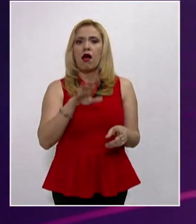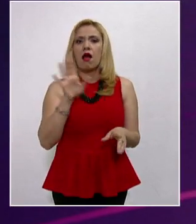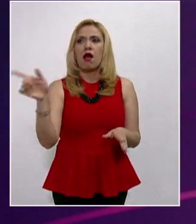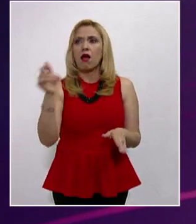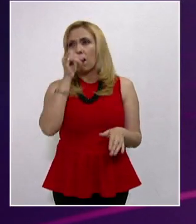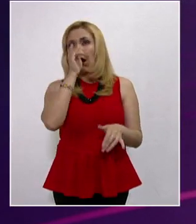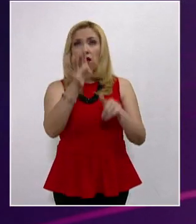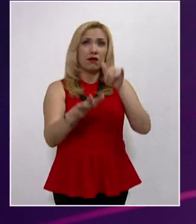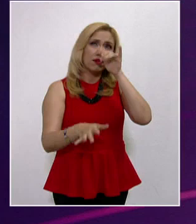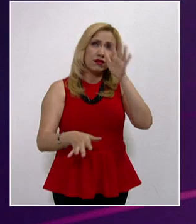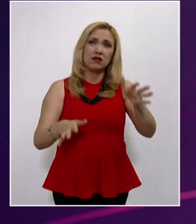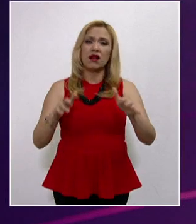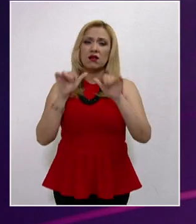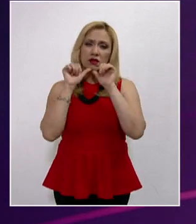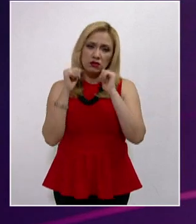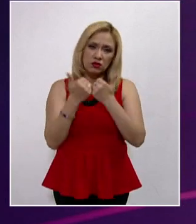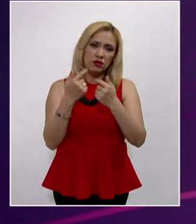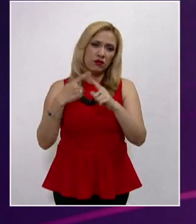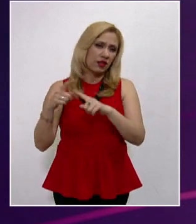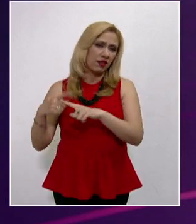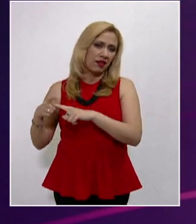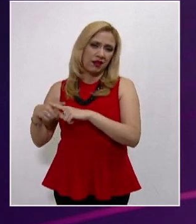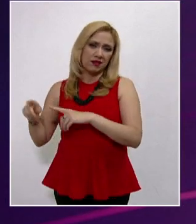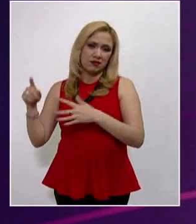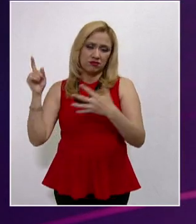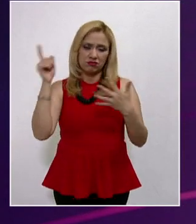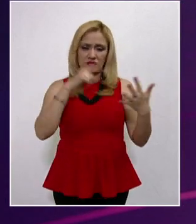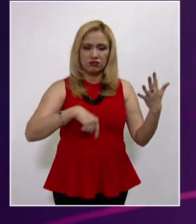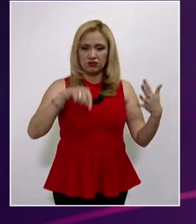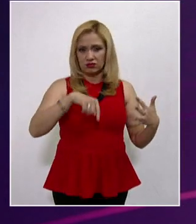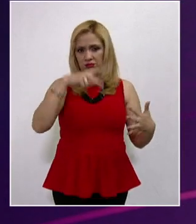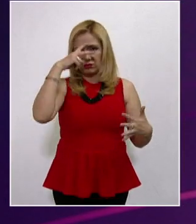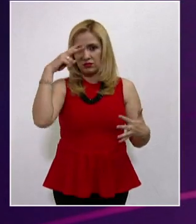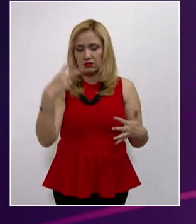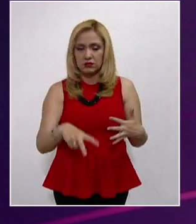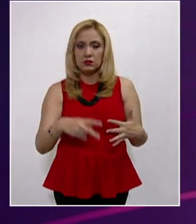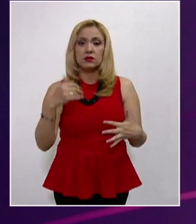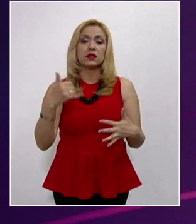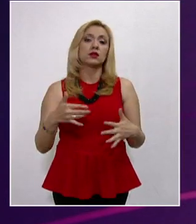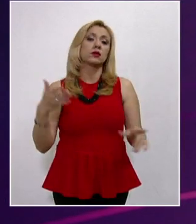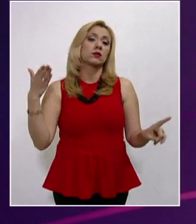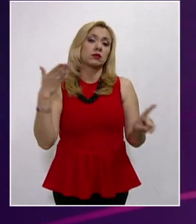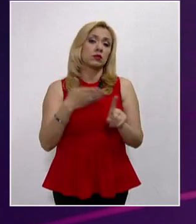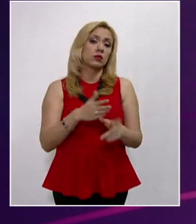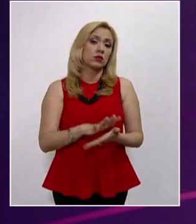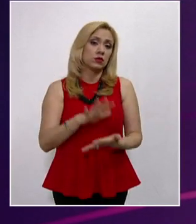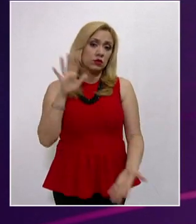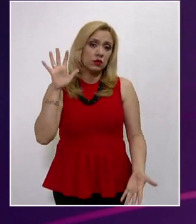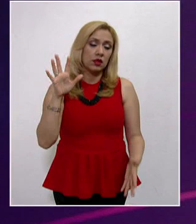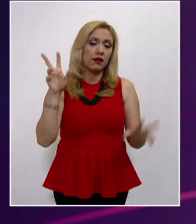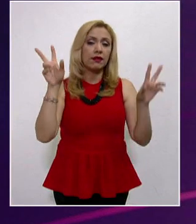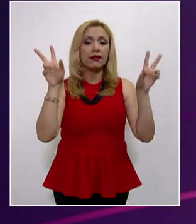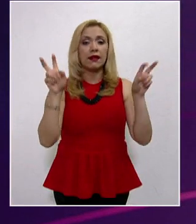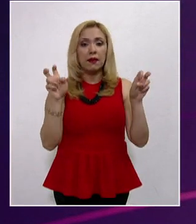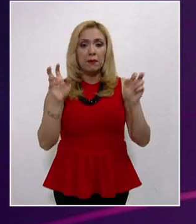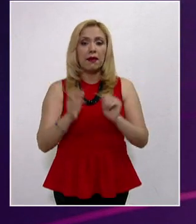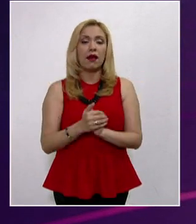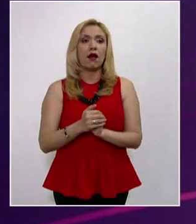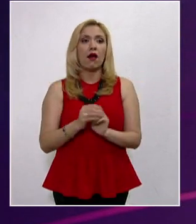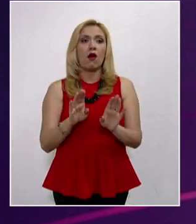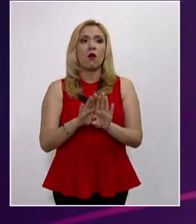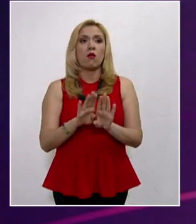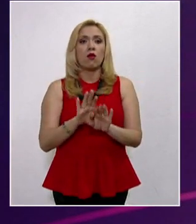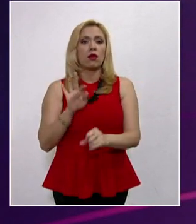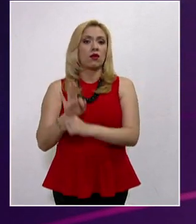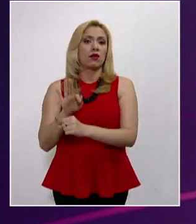las organizaciones de la sociedad civil en el país, ¿no? Y bueno, particularmente en el tema de la restricción del